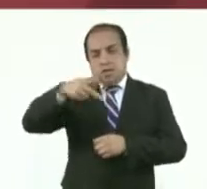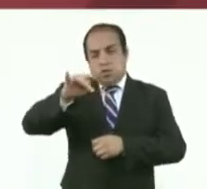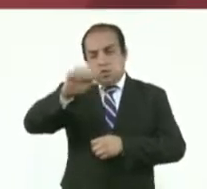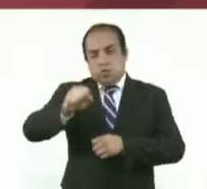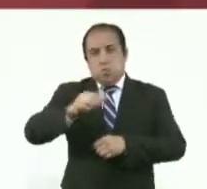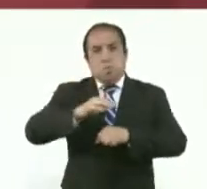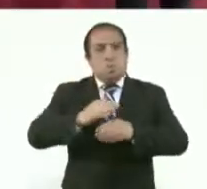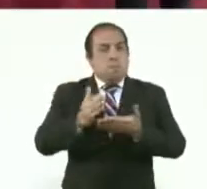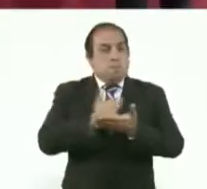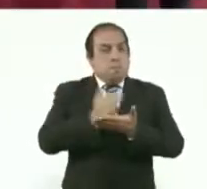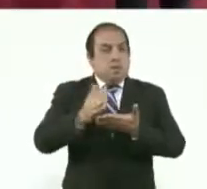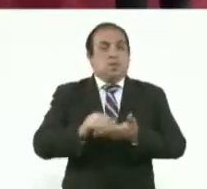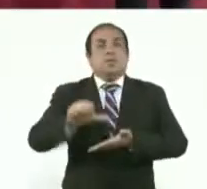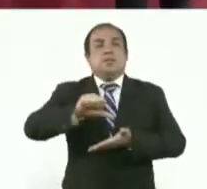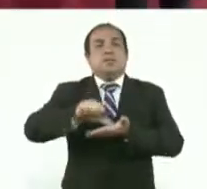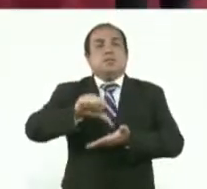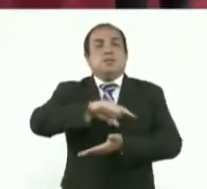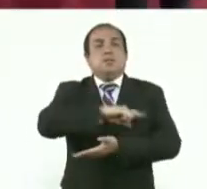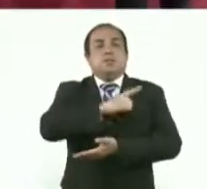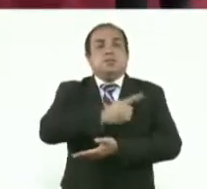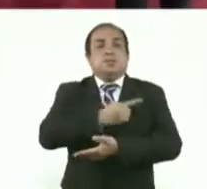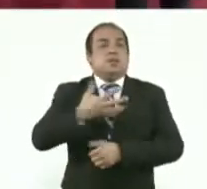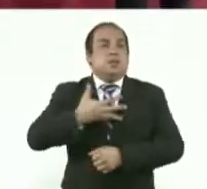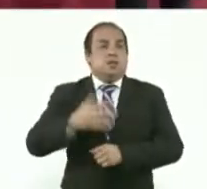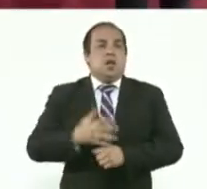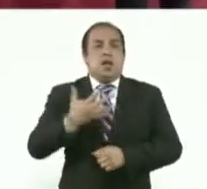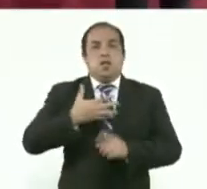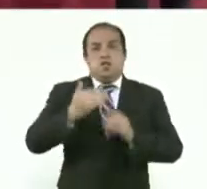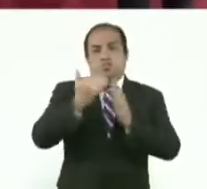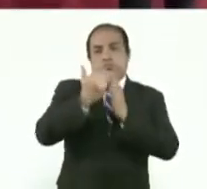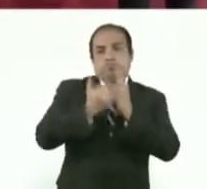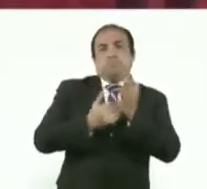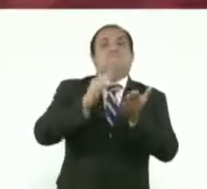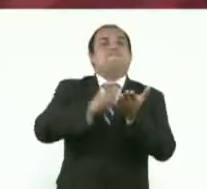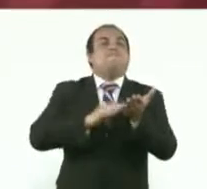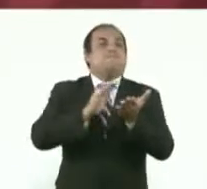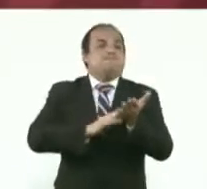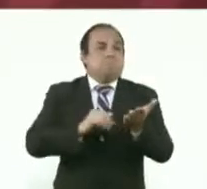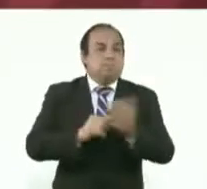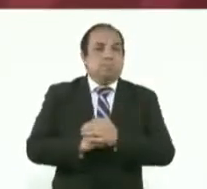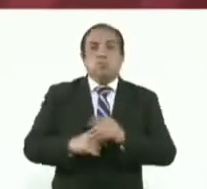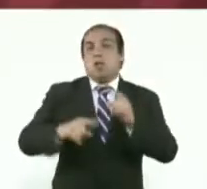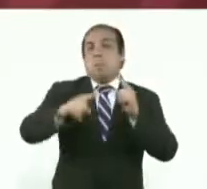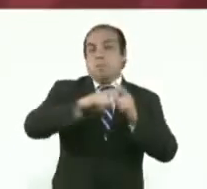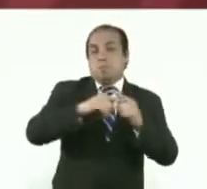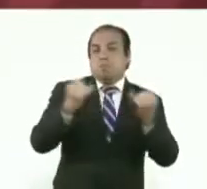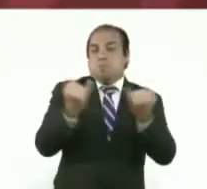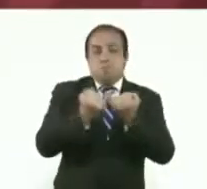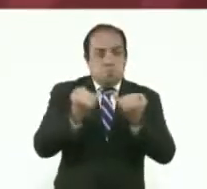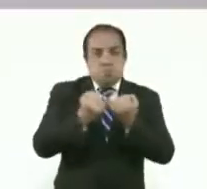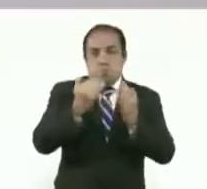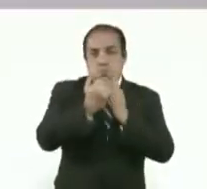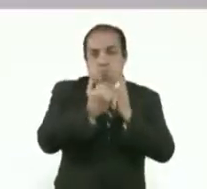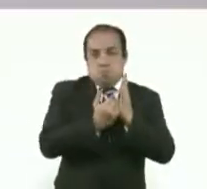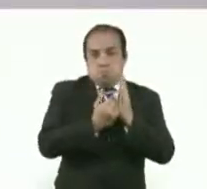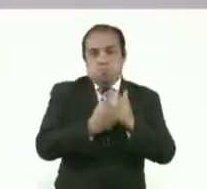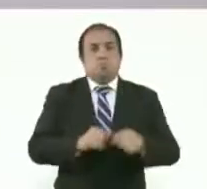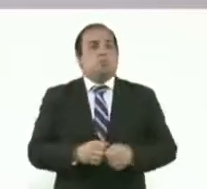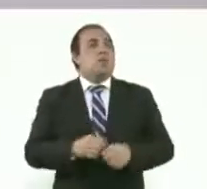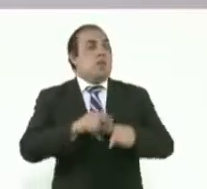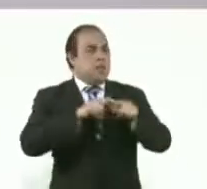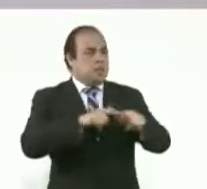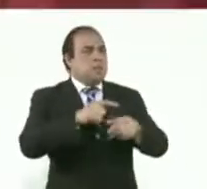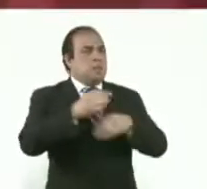toman en centros de salud. Entonces sí ha caído sustancialmente la demanda y la positividad también. ¿Y seguirá este proceso